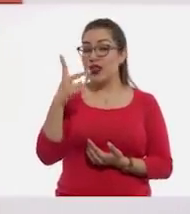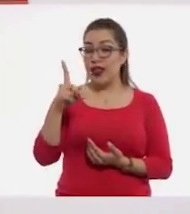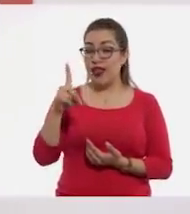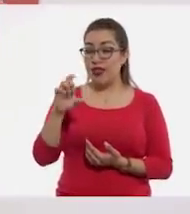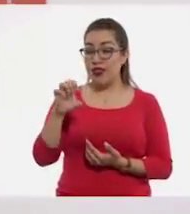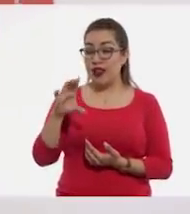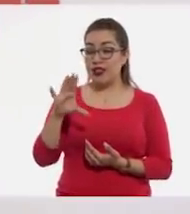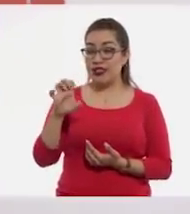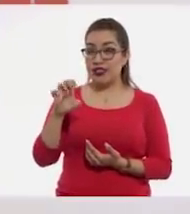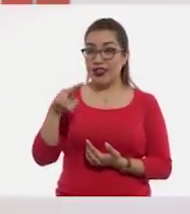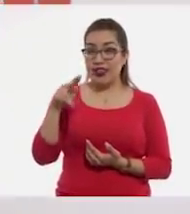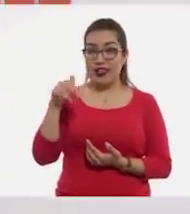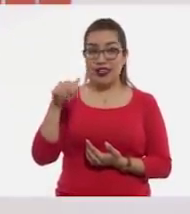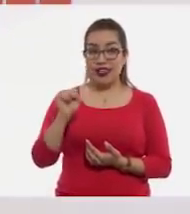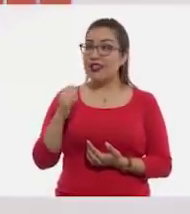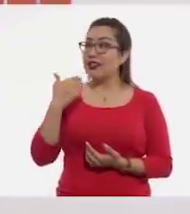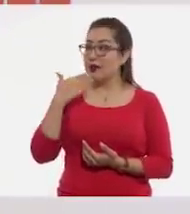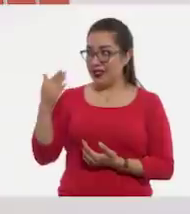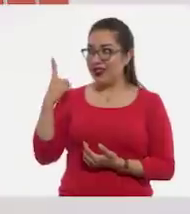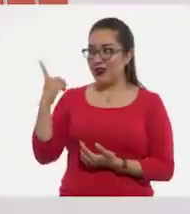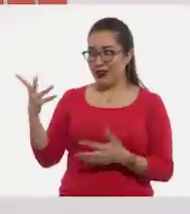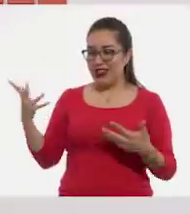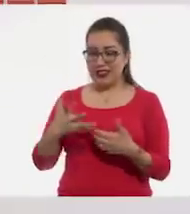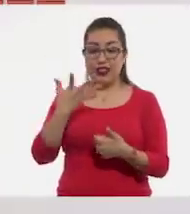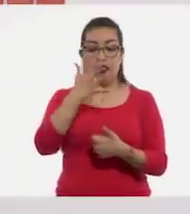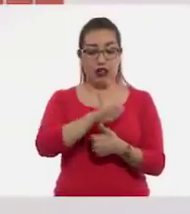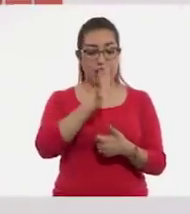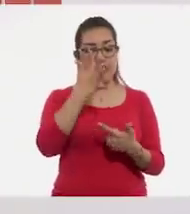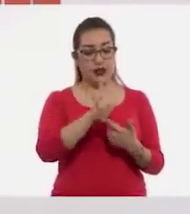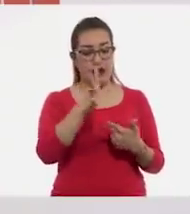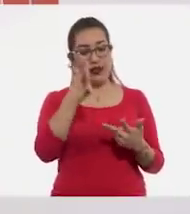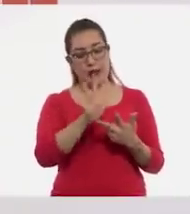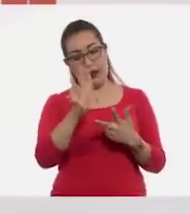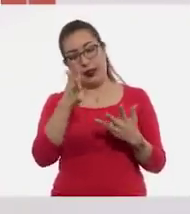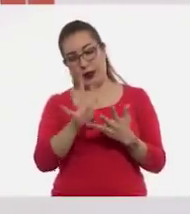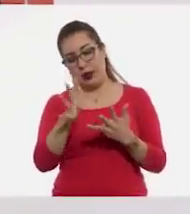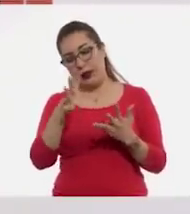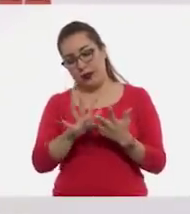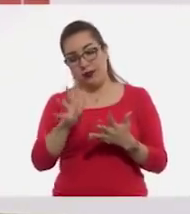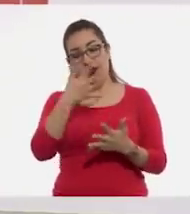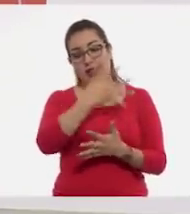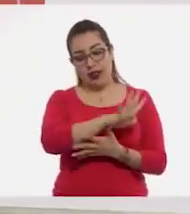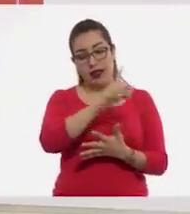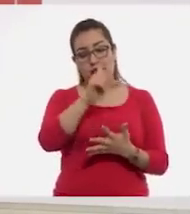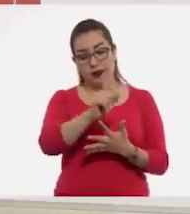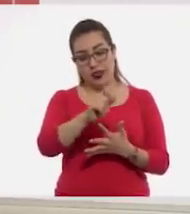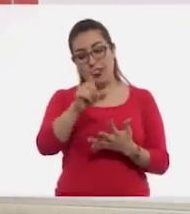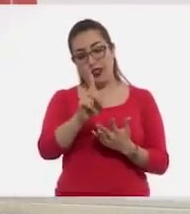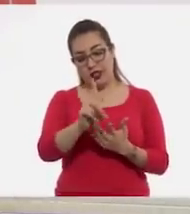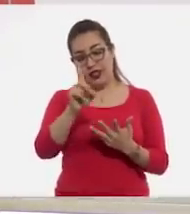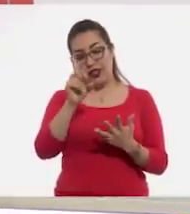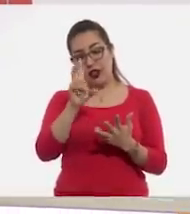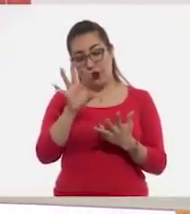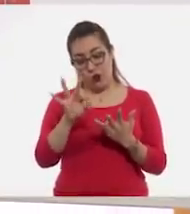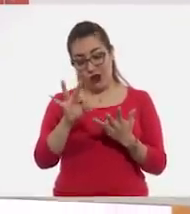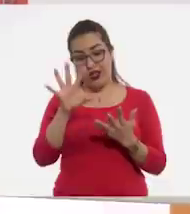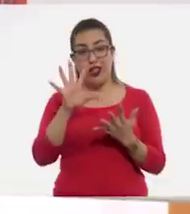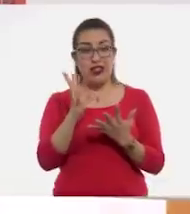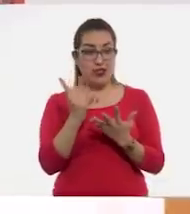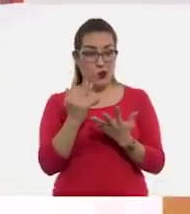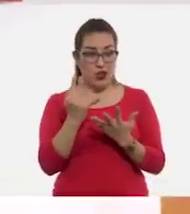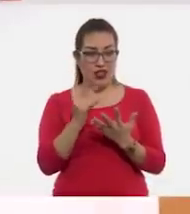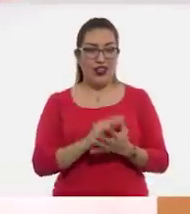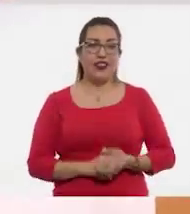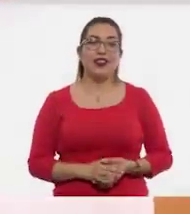y me gustó lo que hiciste porque fuiste contando de 10 en 10, ¿verdad? Exactamente. 10, 20, 20, 30, 40 y 50, así es. Muy